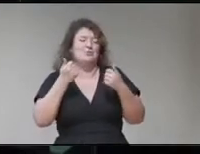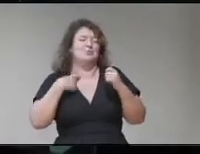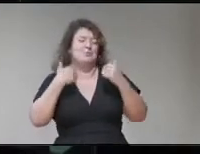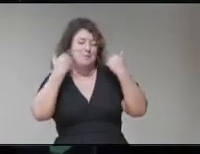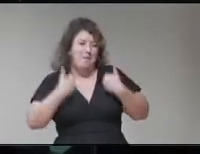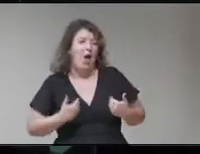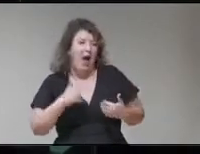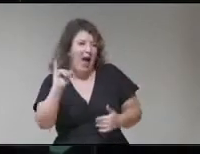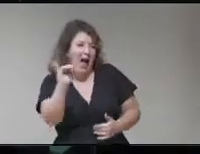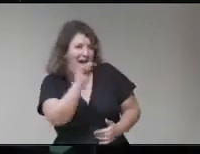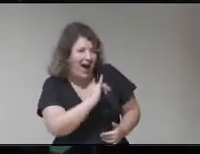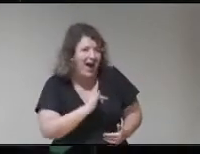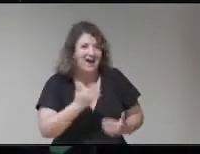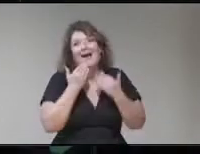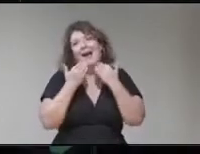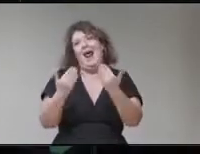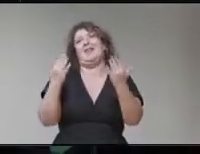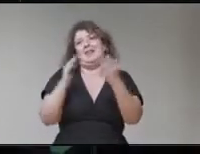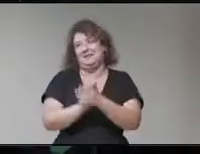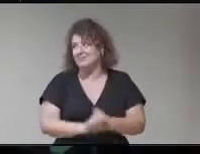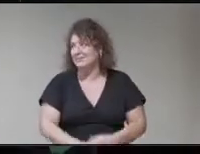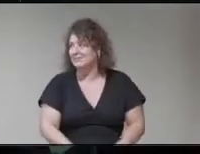Vamos a ver.